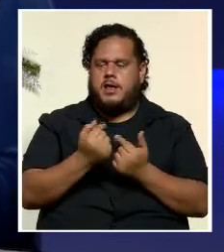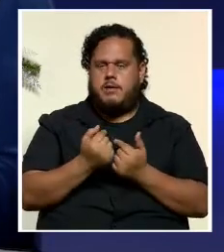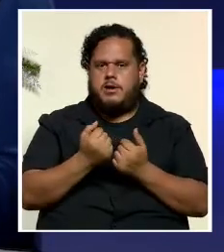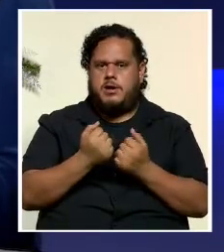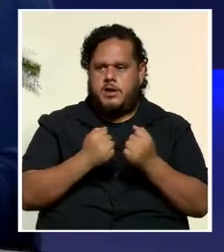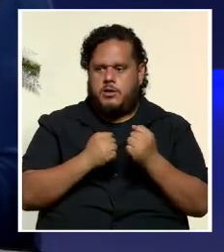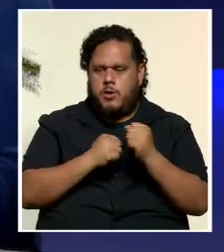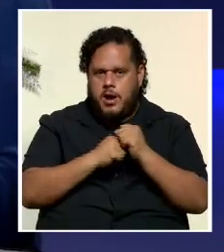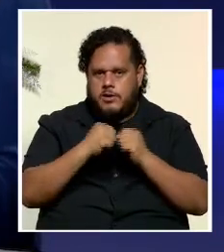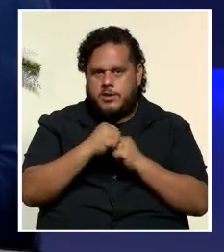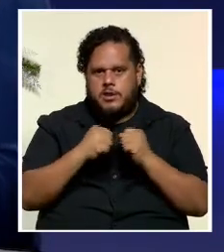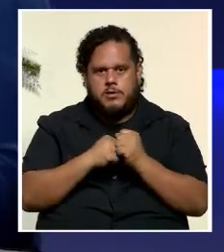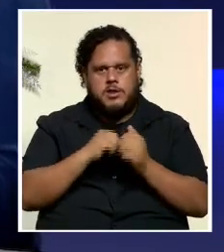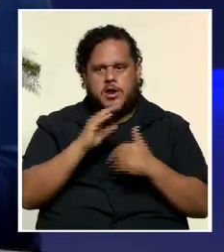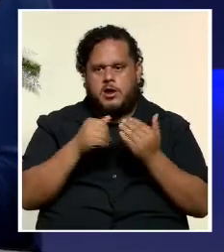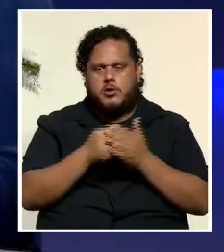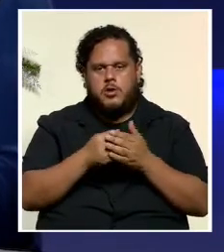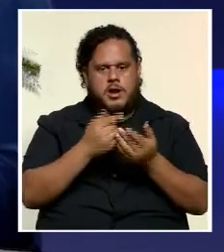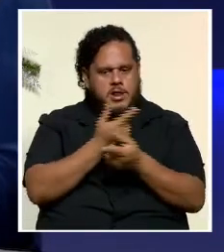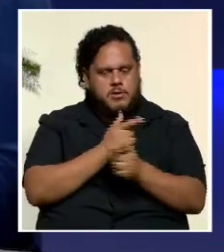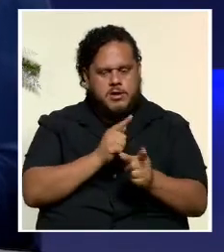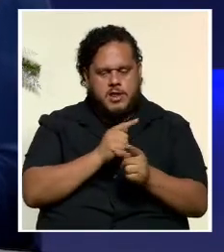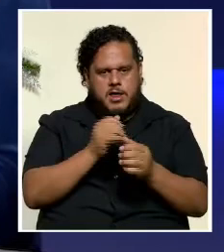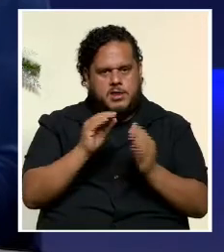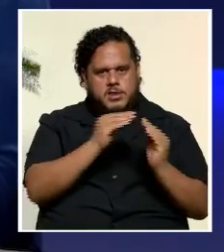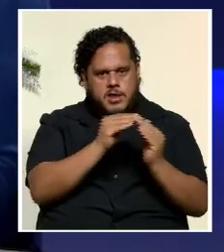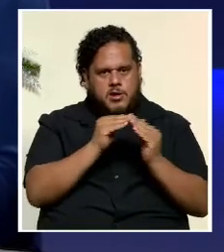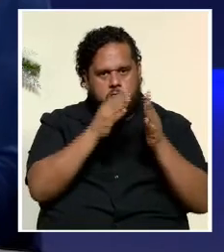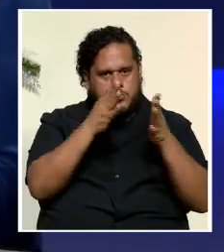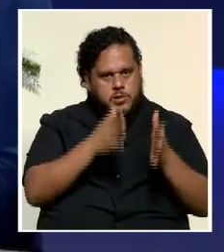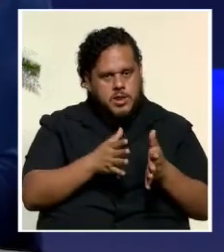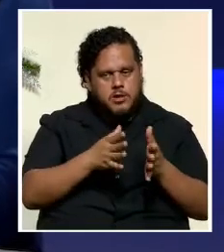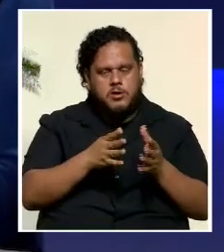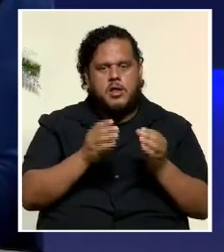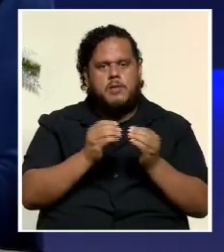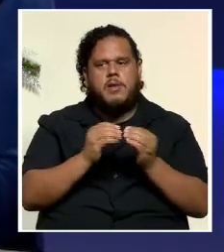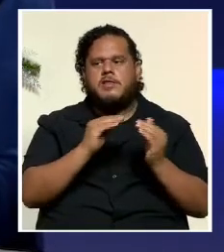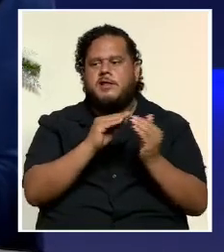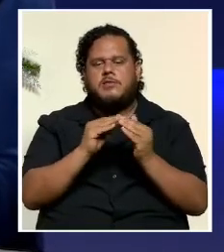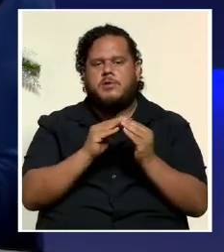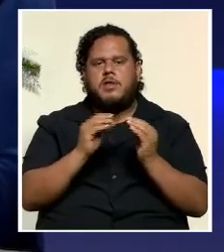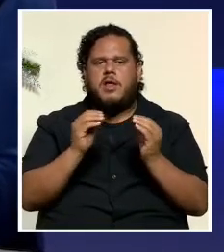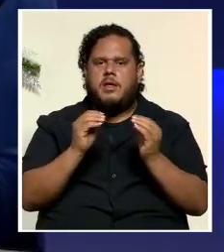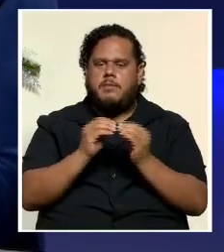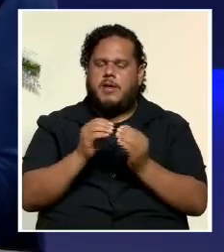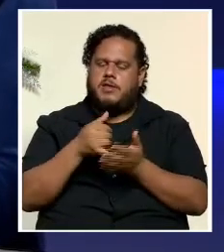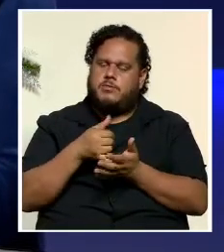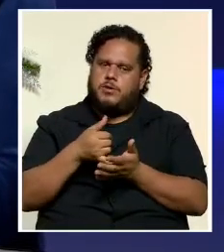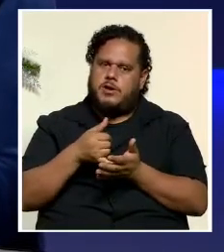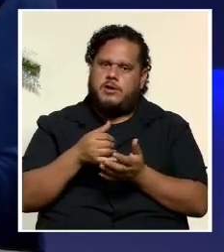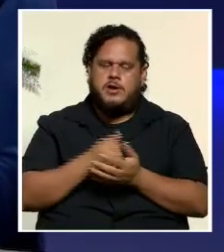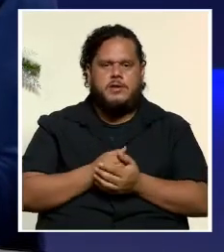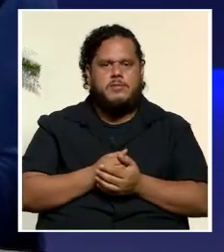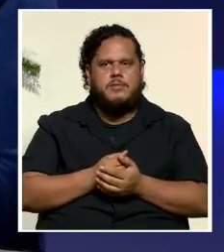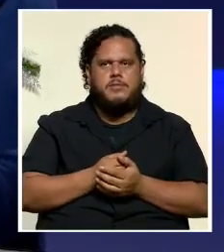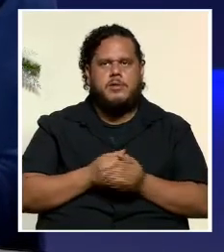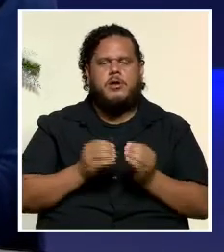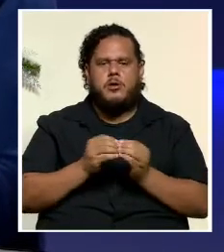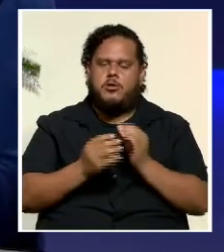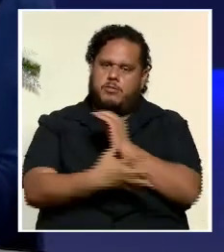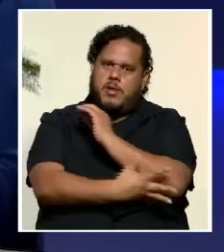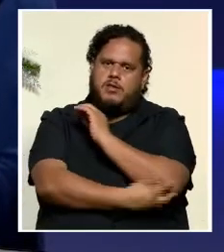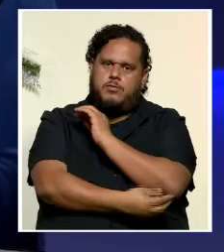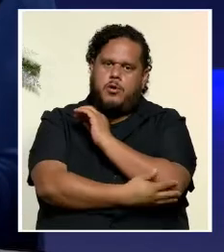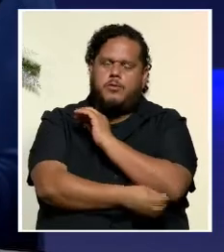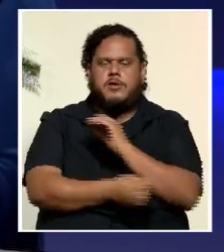las libertades fundamentales de los ciudadanos y en especial de las poblaciones más en estado de vulnerabilidad, los más pobres. No es poco que pueda decir eso,